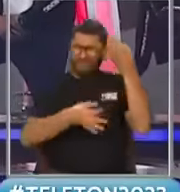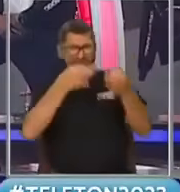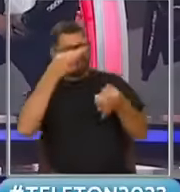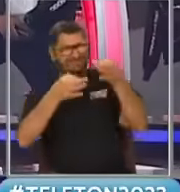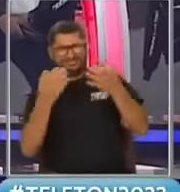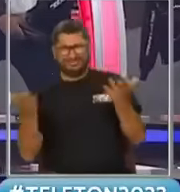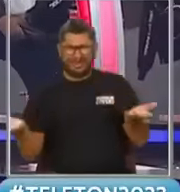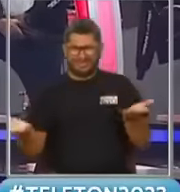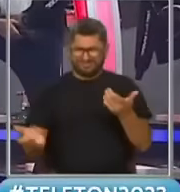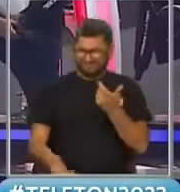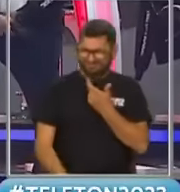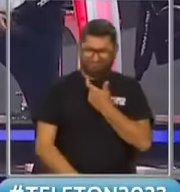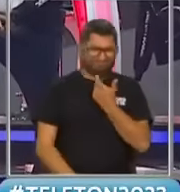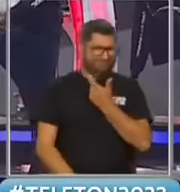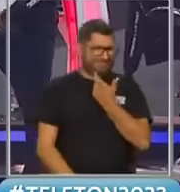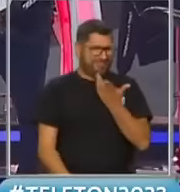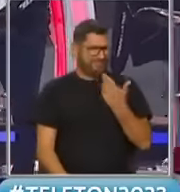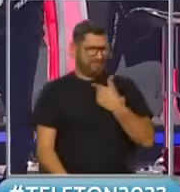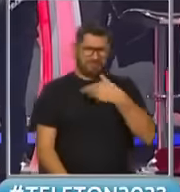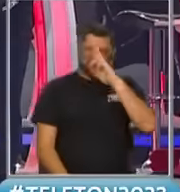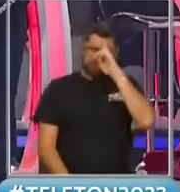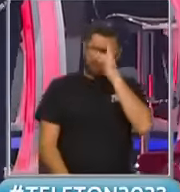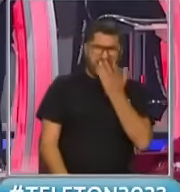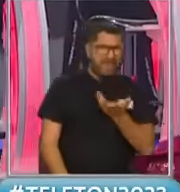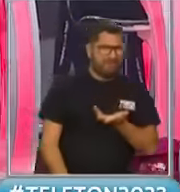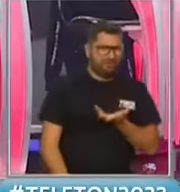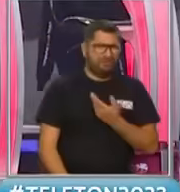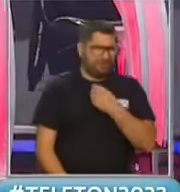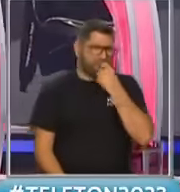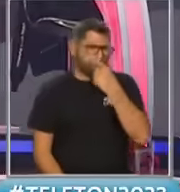De verdad, me siento raro así.